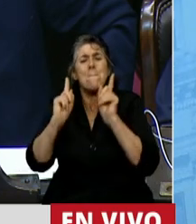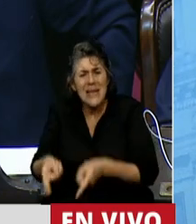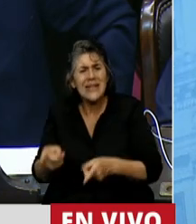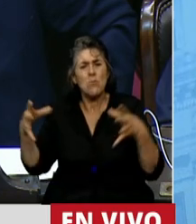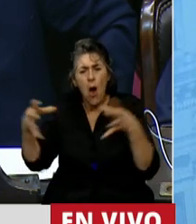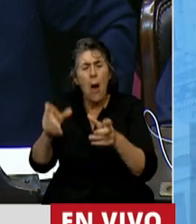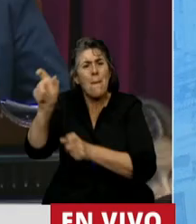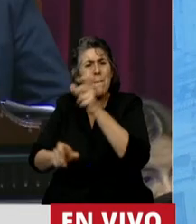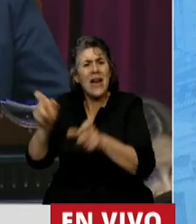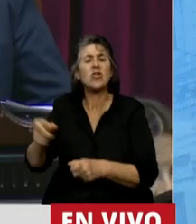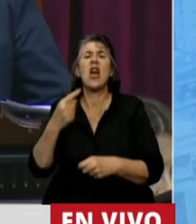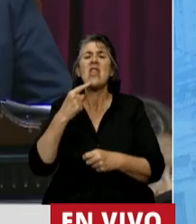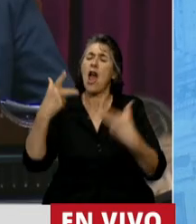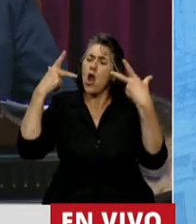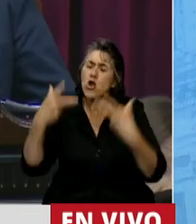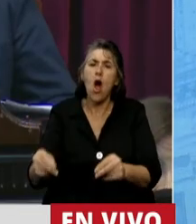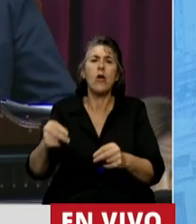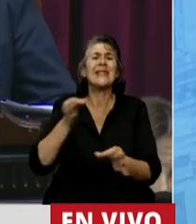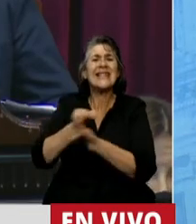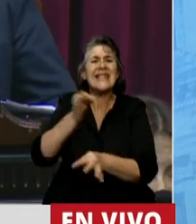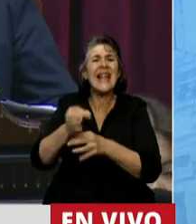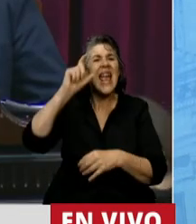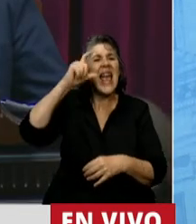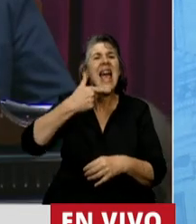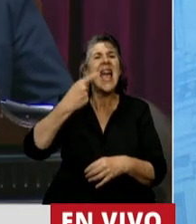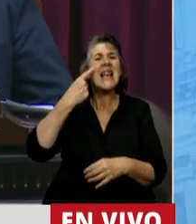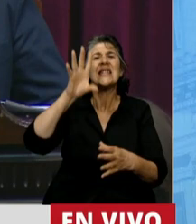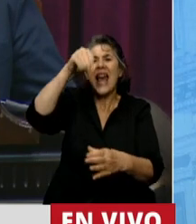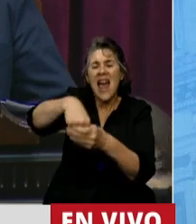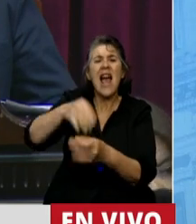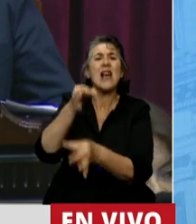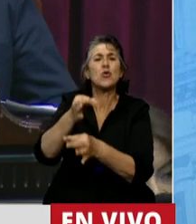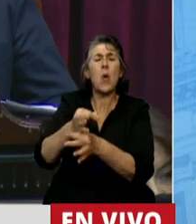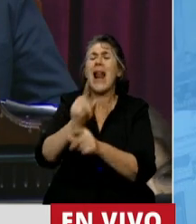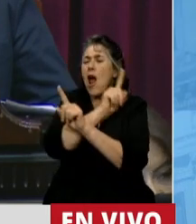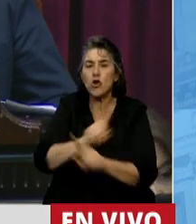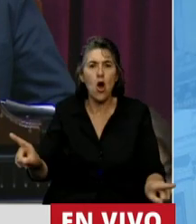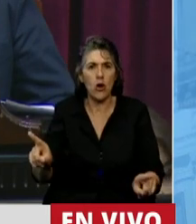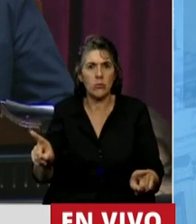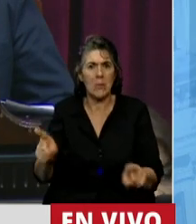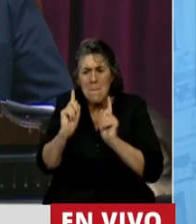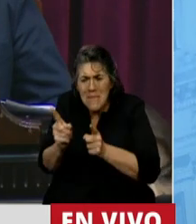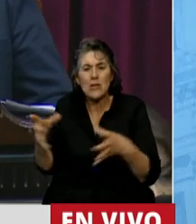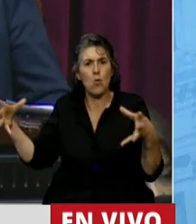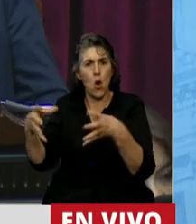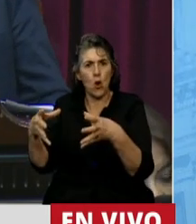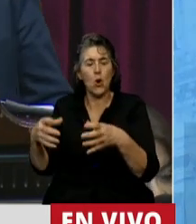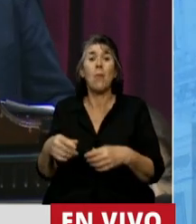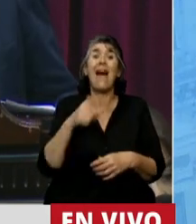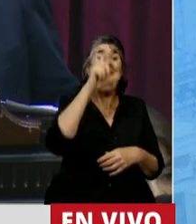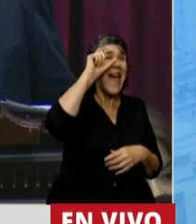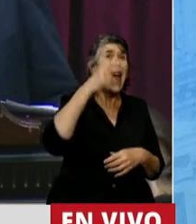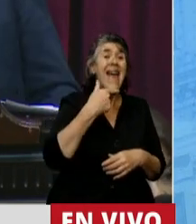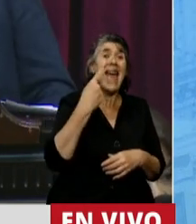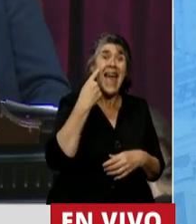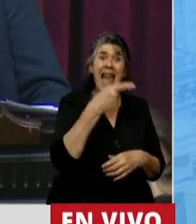de la ESI en las escuelas. La ESI es la posibilidad de que miles de niños, de niñas y de jóvenes